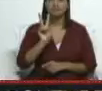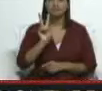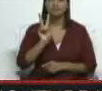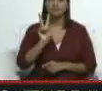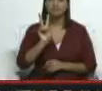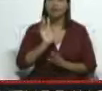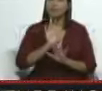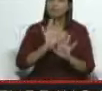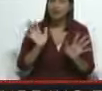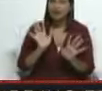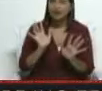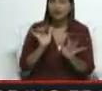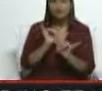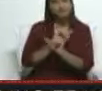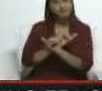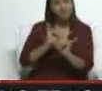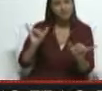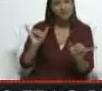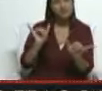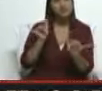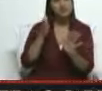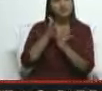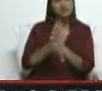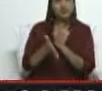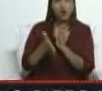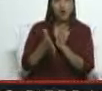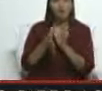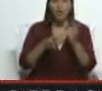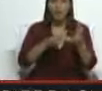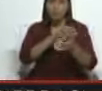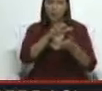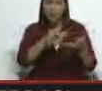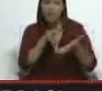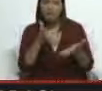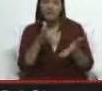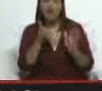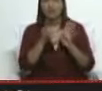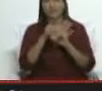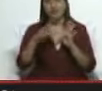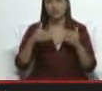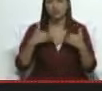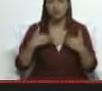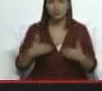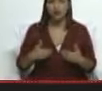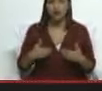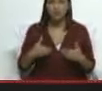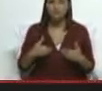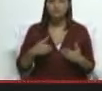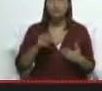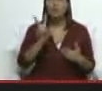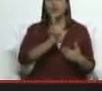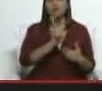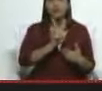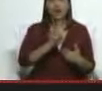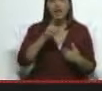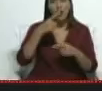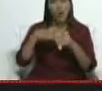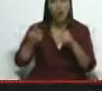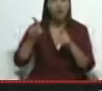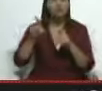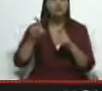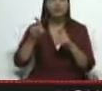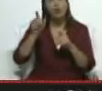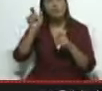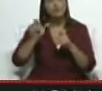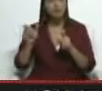cualquier tipo de afectación de los Derechos Humanos en un país sin perseguidos ni perseguidores vamos